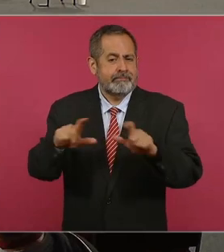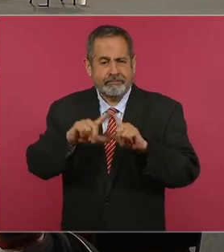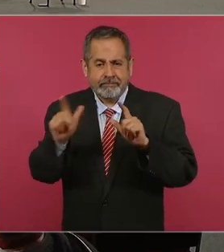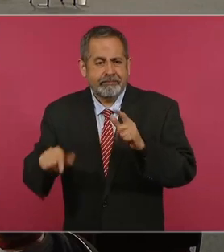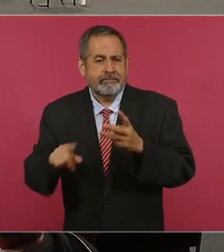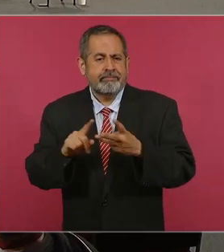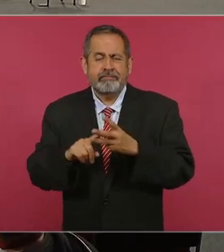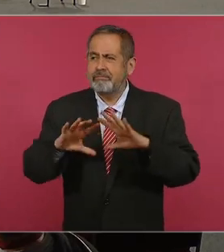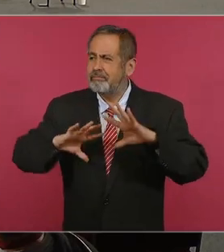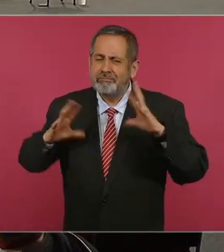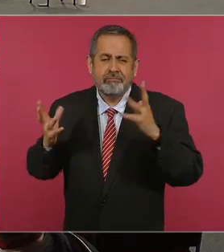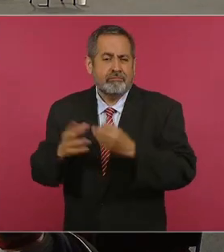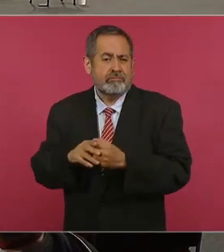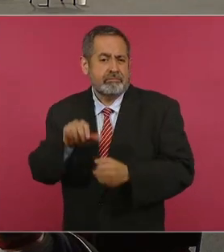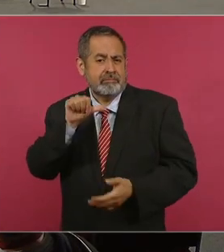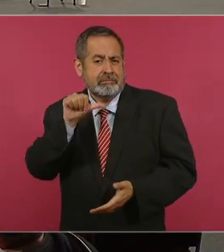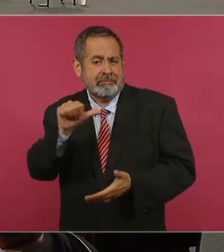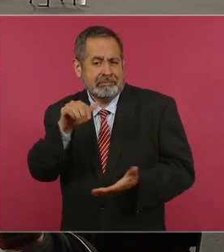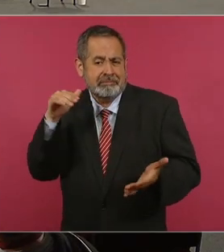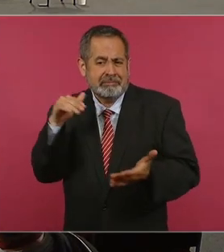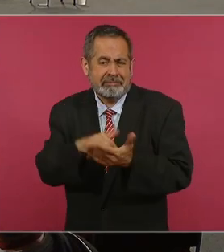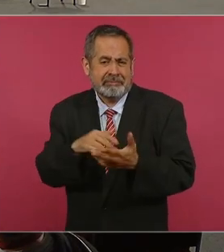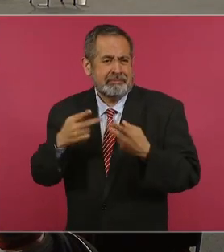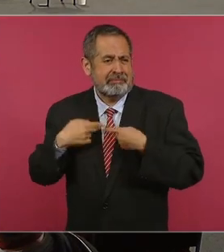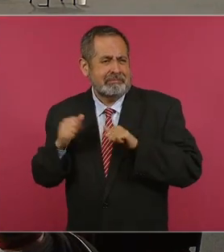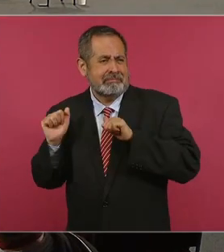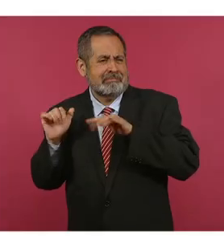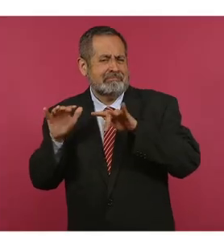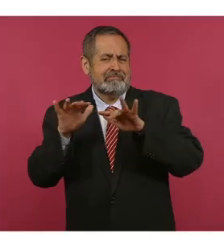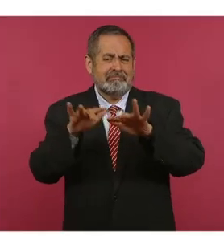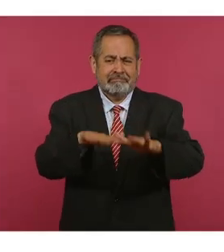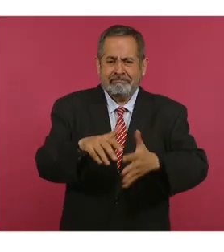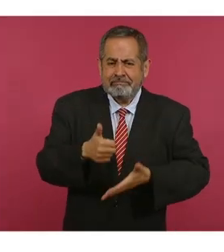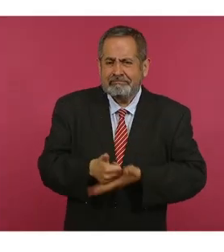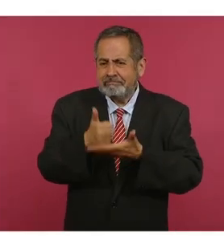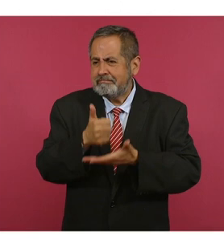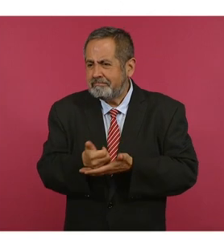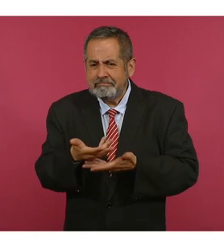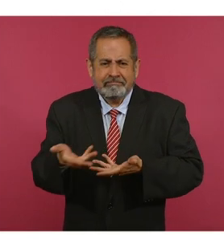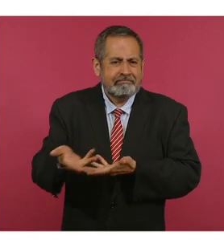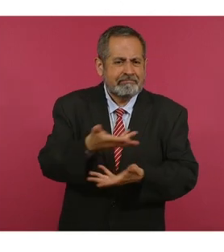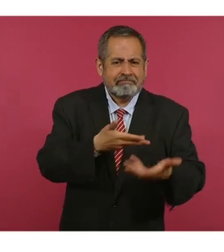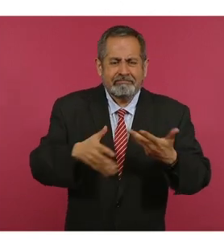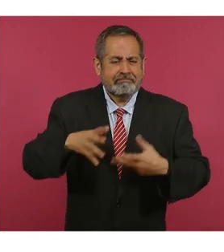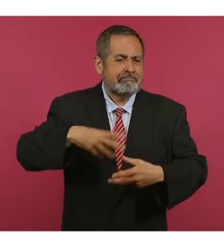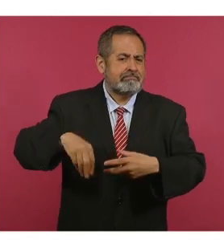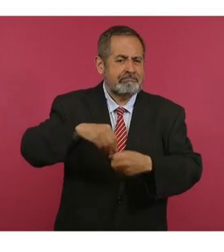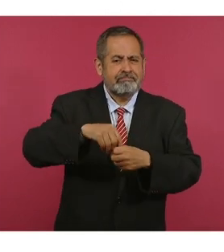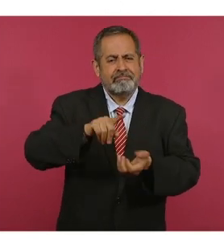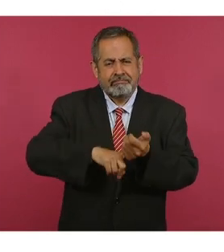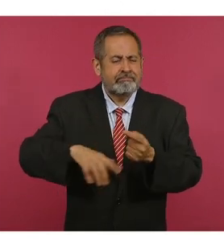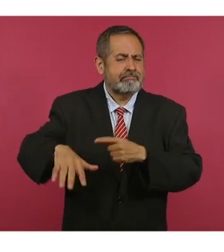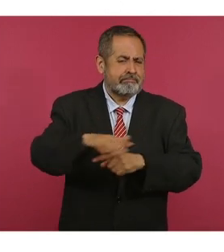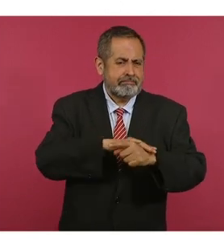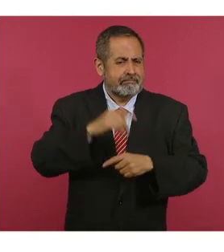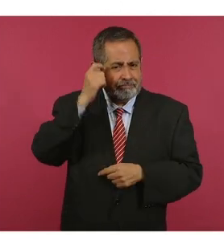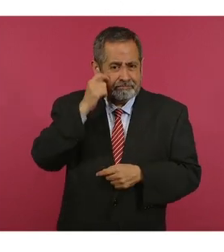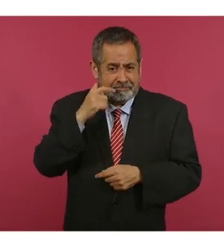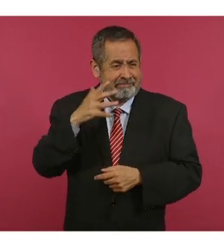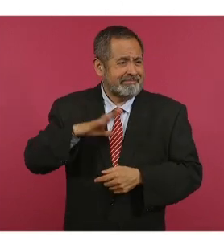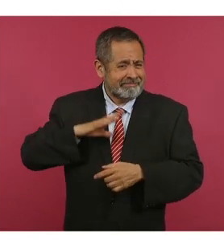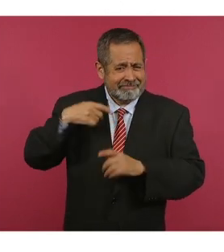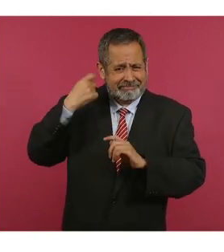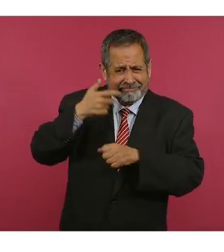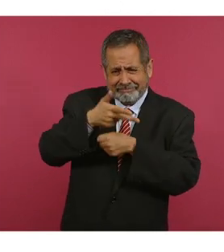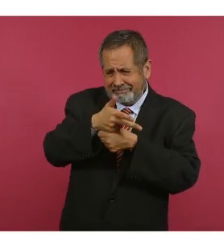de 16 mil elementos para la atención de la población en Guerrero, como consta en videos, no